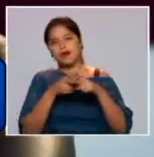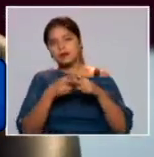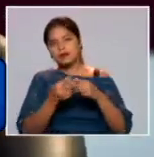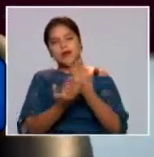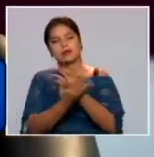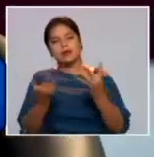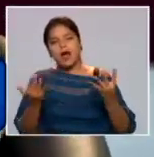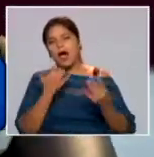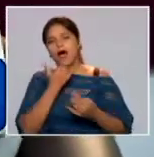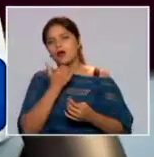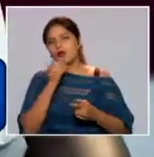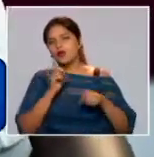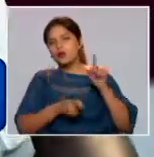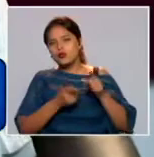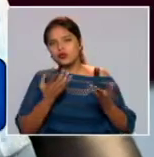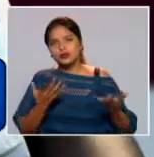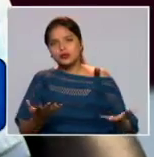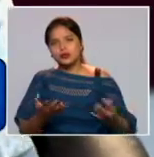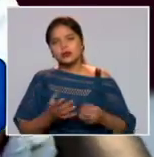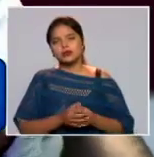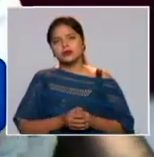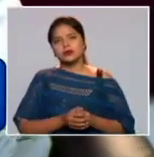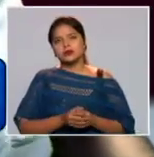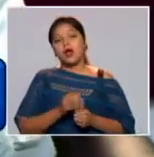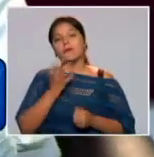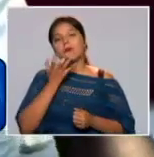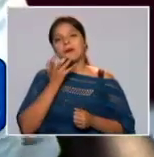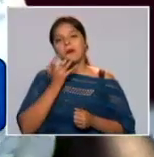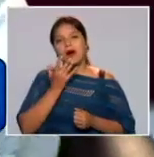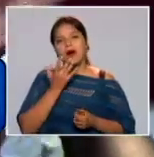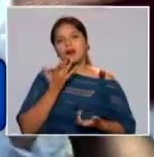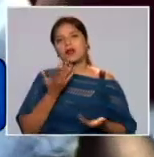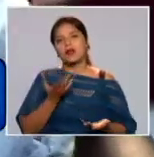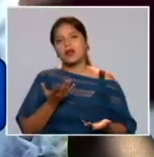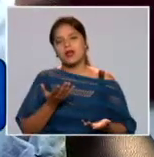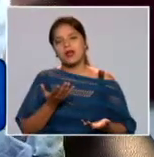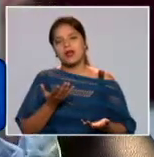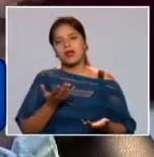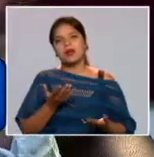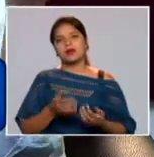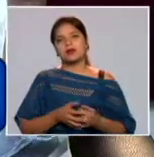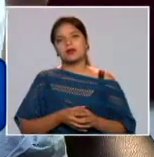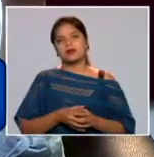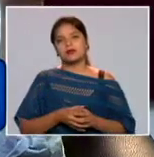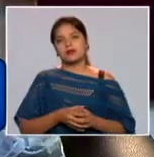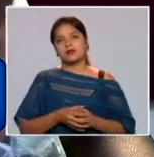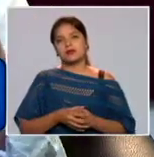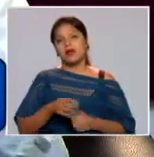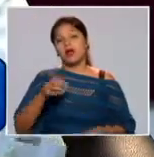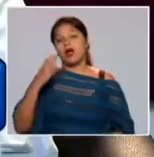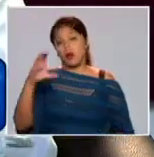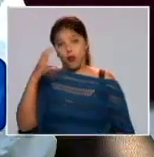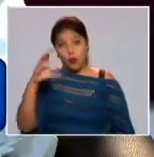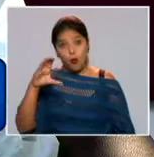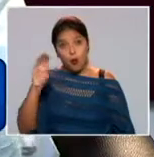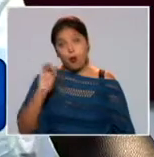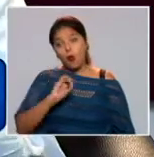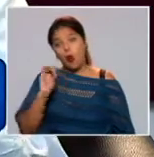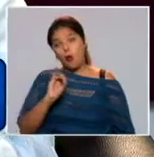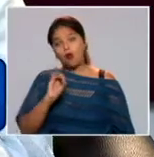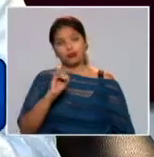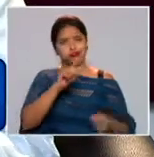llevar algunos de los miembros por ejemplo de velue a man a Bogotá o los de